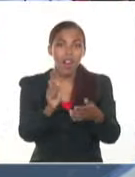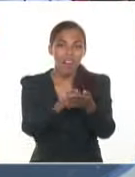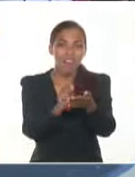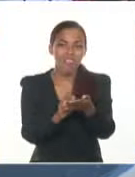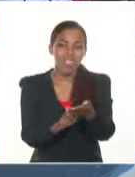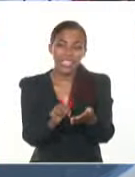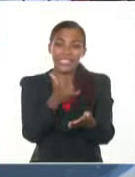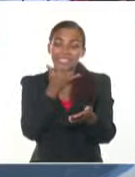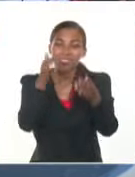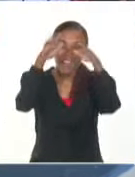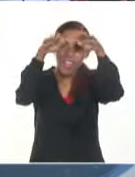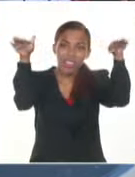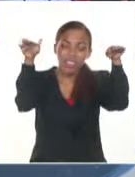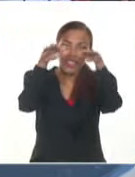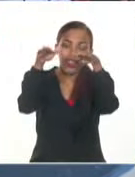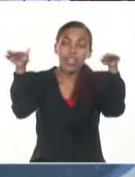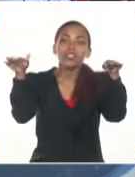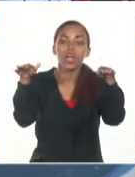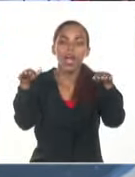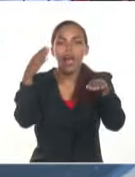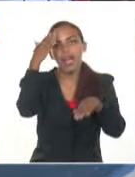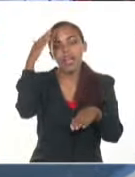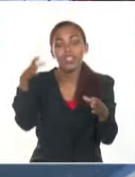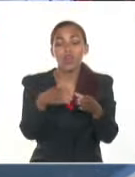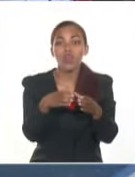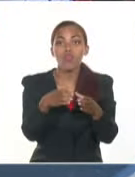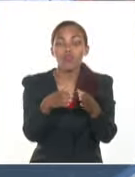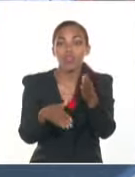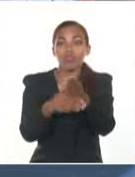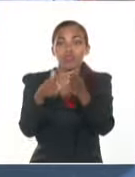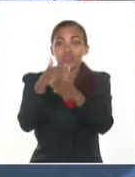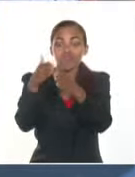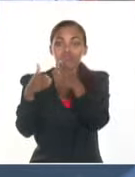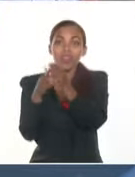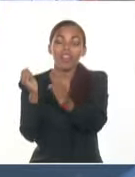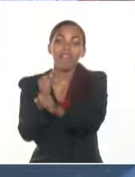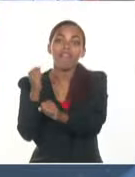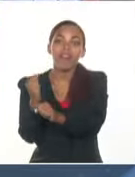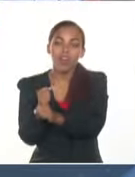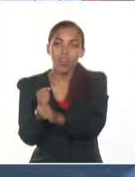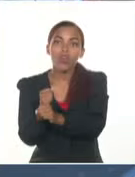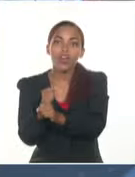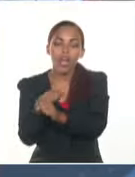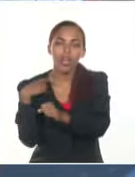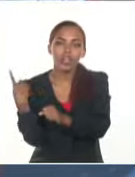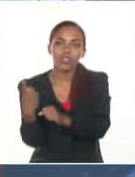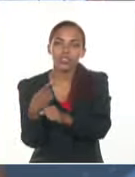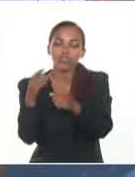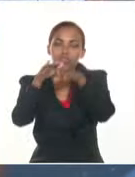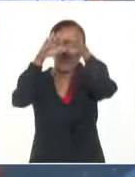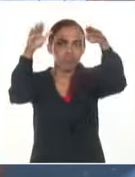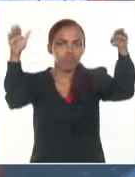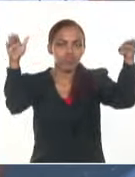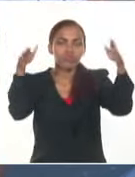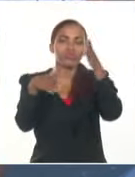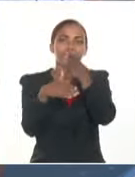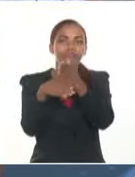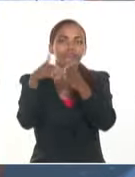y gracias a los factores de la comunidad y a la unidad, los trabajadores de la unidad, recuperamos la fibra, la volvimos a poner, nos subimos en el